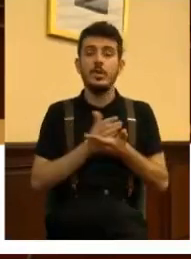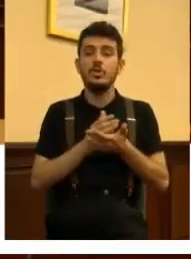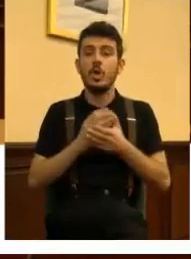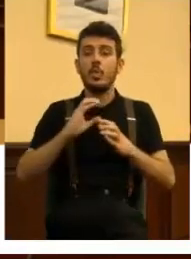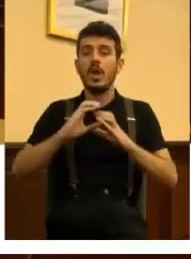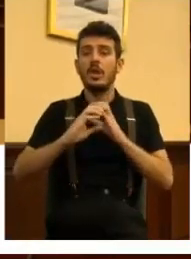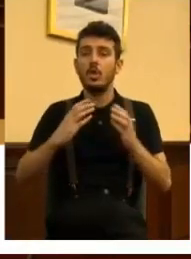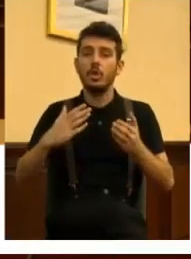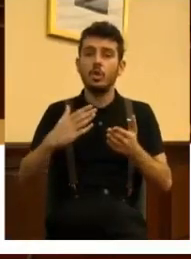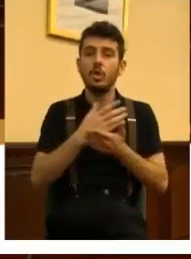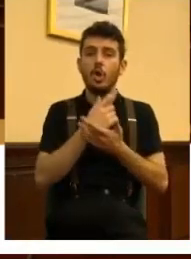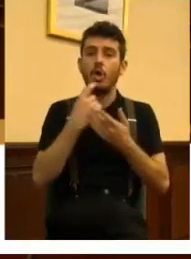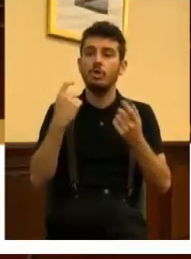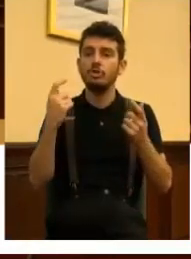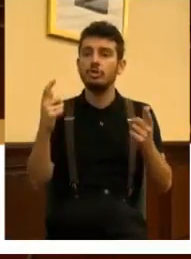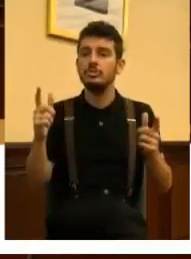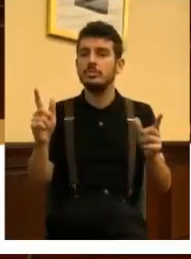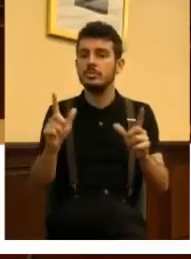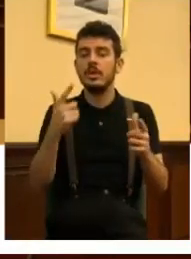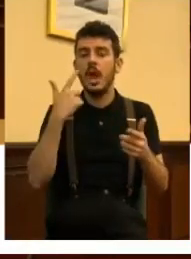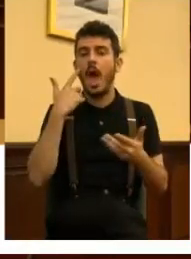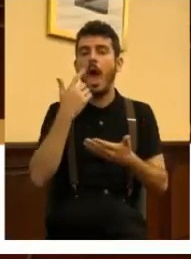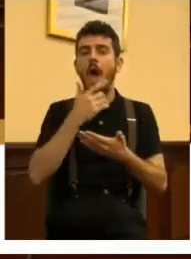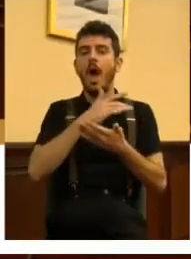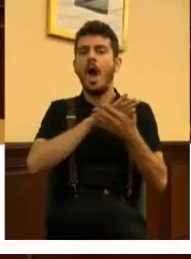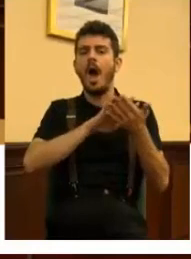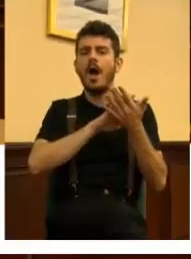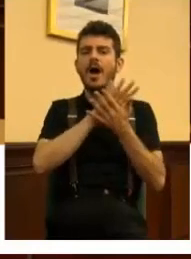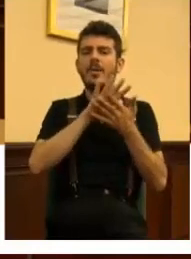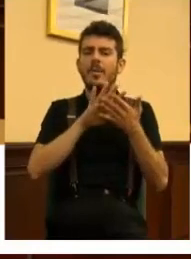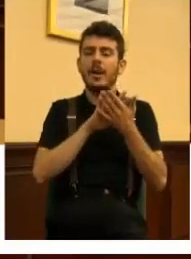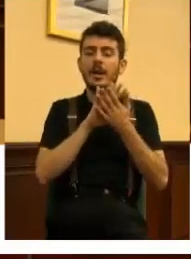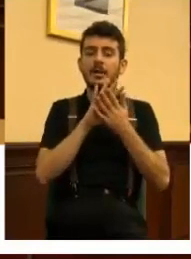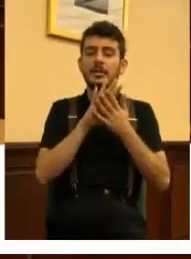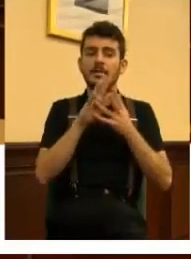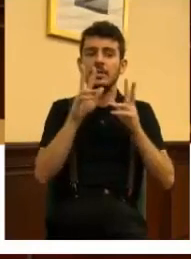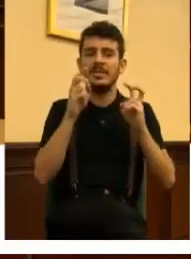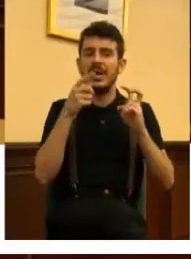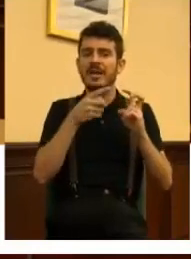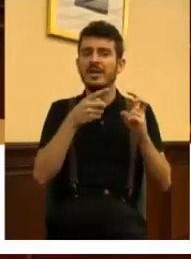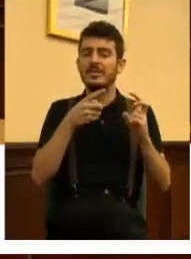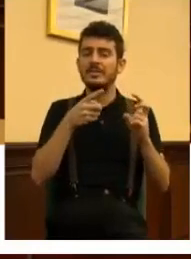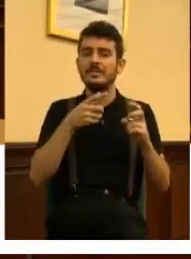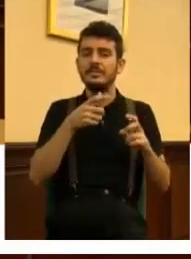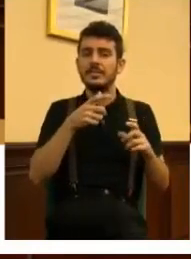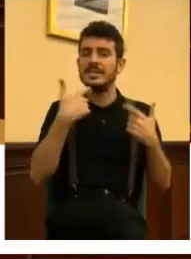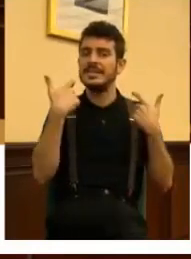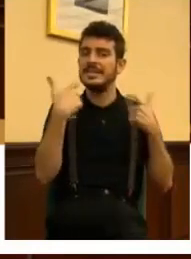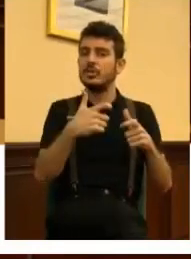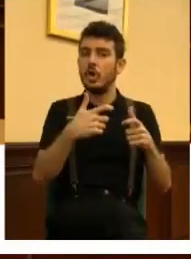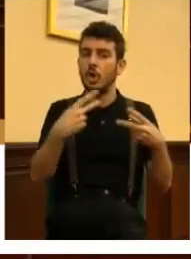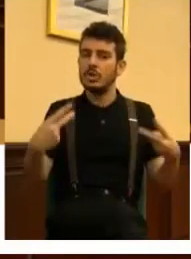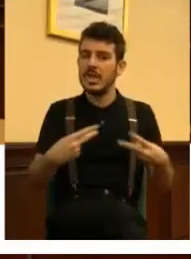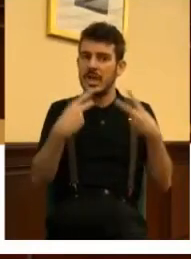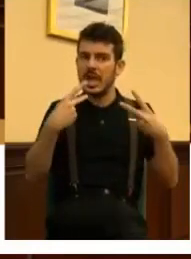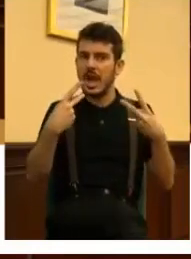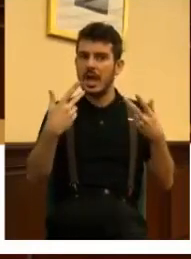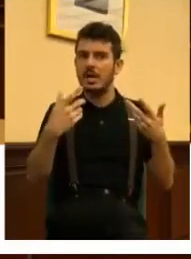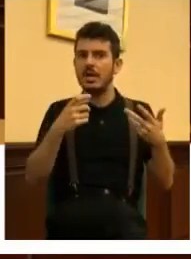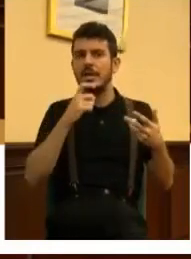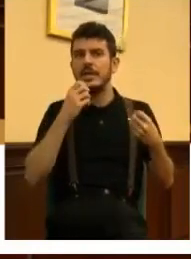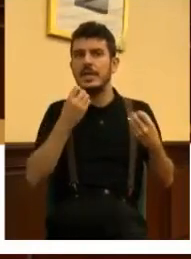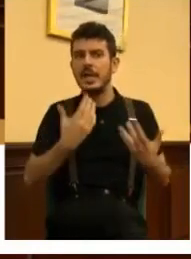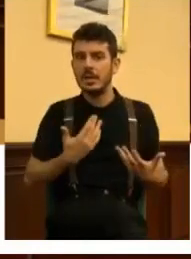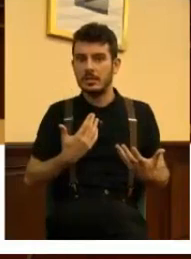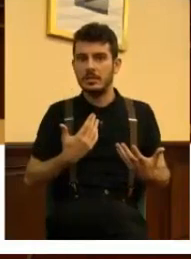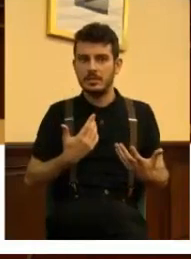En todos los medios de comunicación hablan de cómo lo está pasando el sector de la hostelería. Sí,